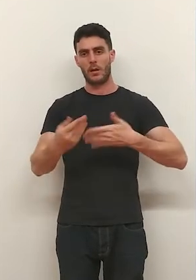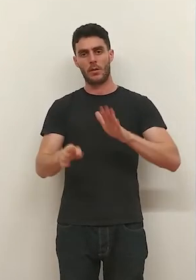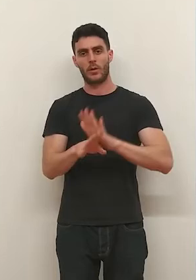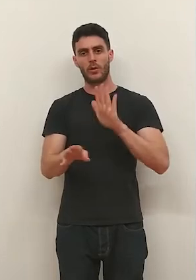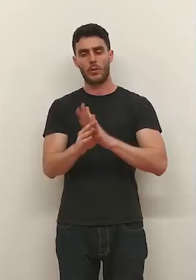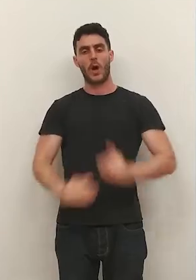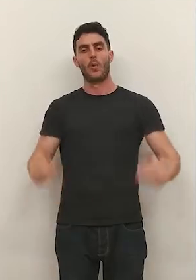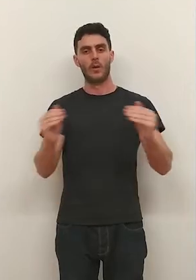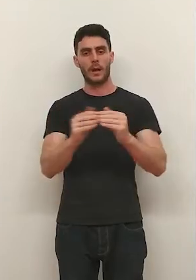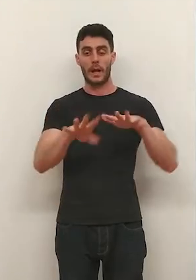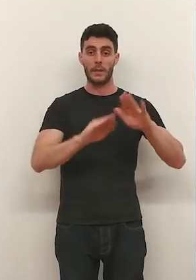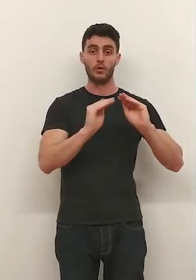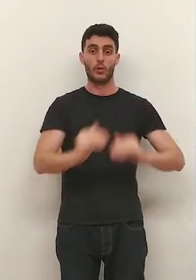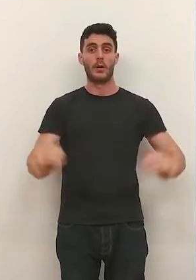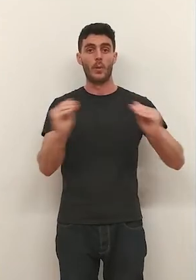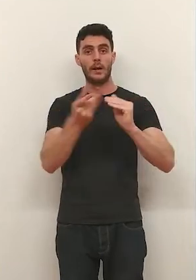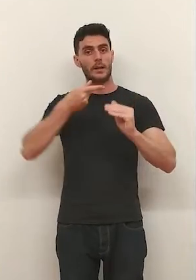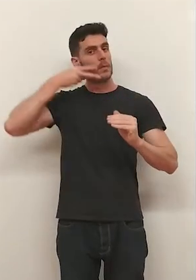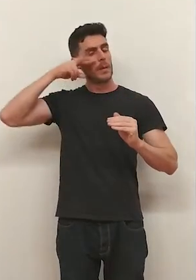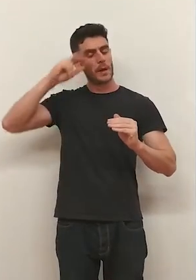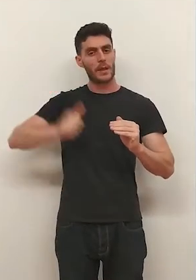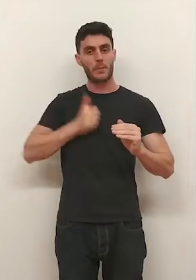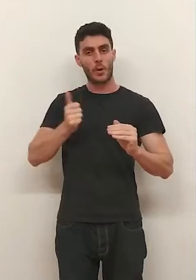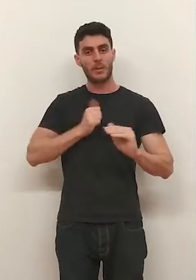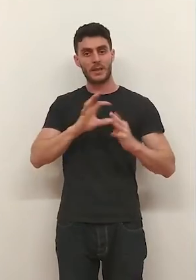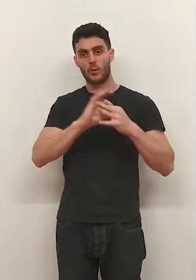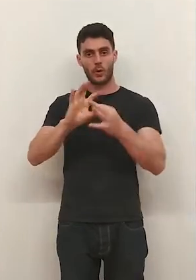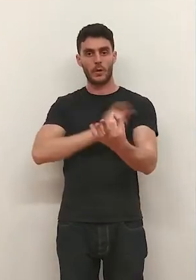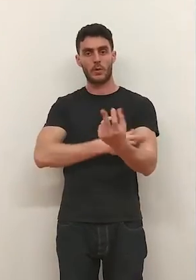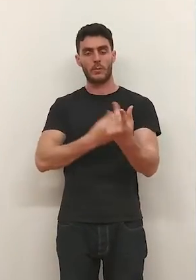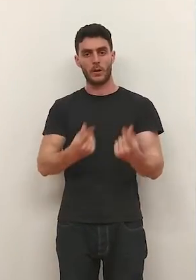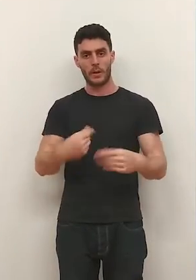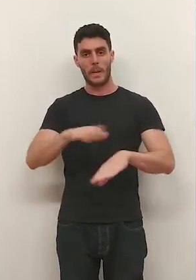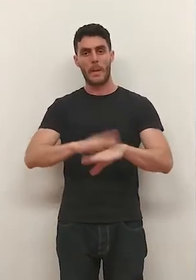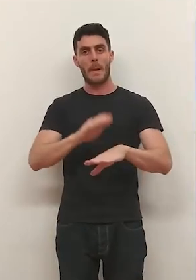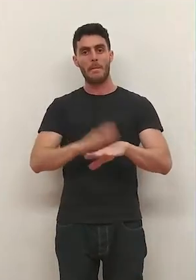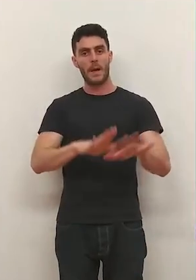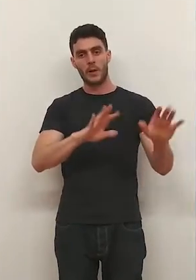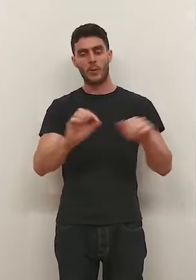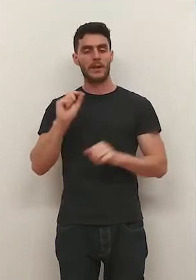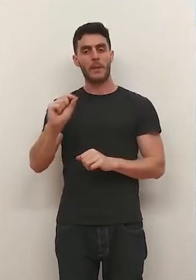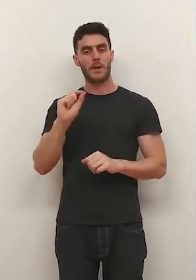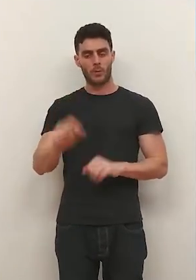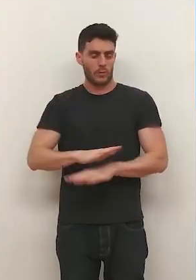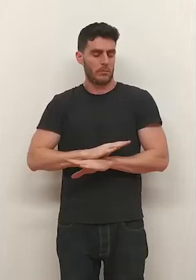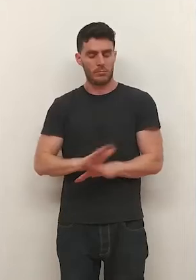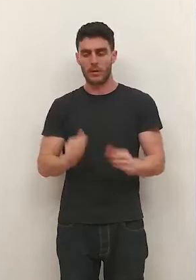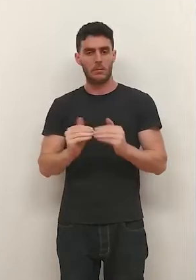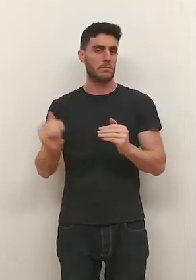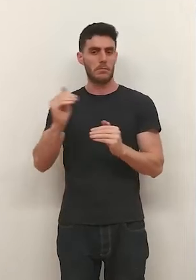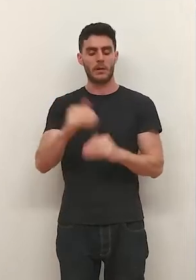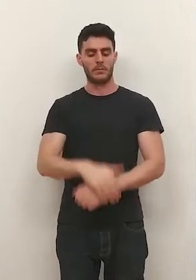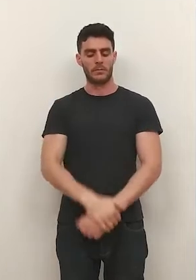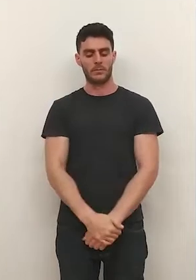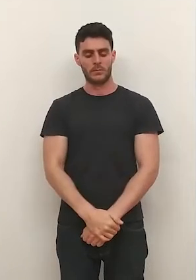intentar igualarlo. Igualar su ritmo y aprovechar la experiencia de sus jugadores para intentar quedar a solo 90 minutos del ascenso a